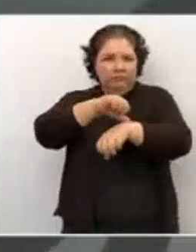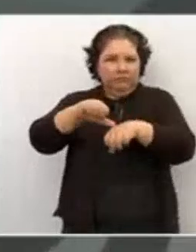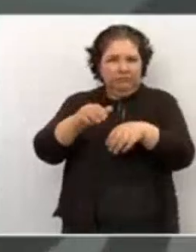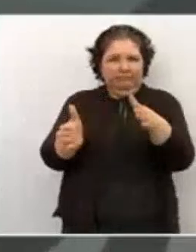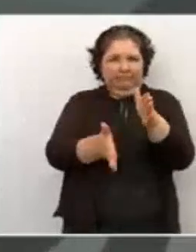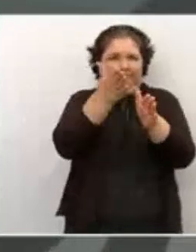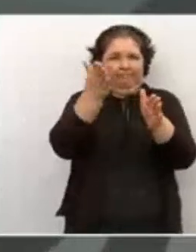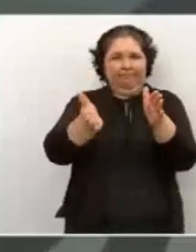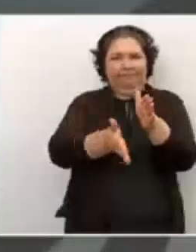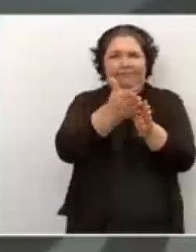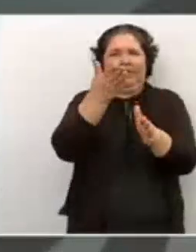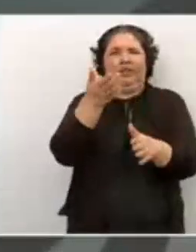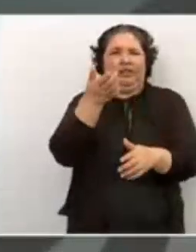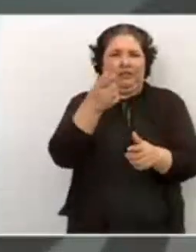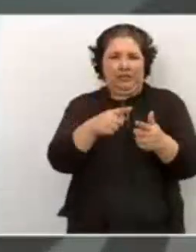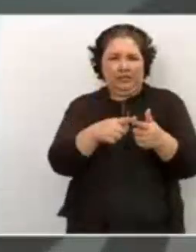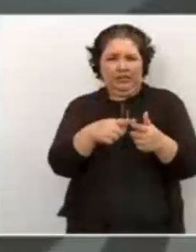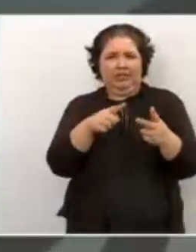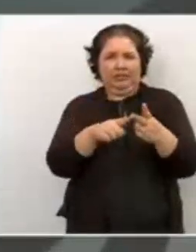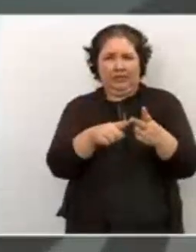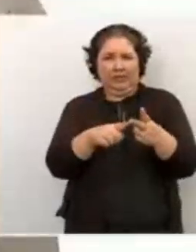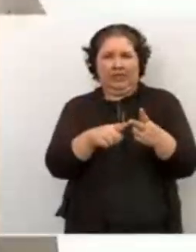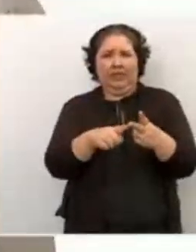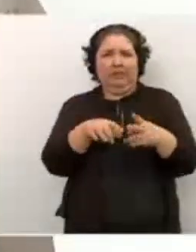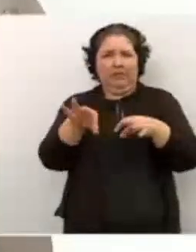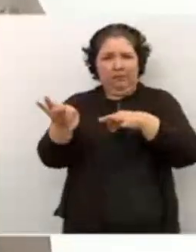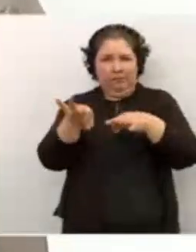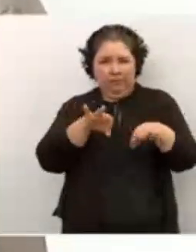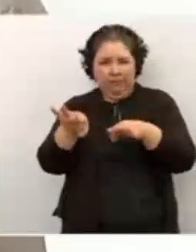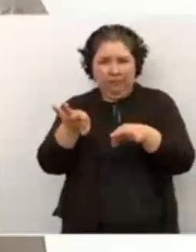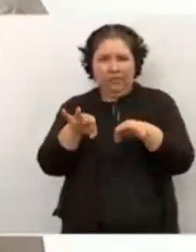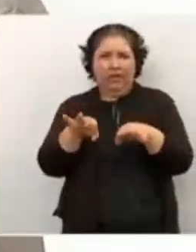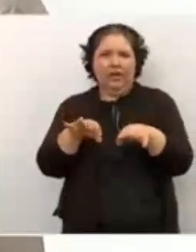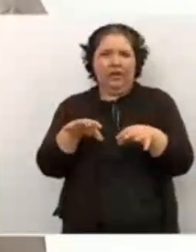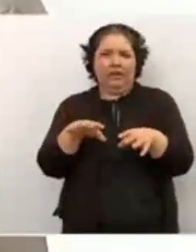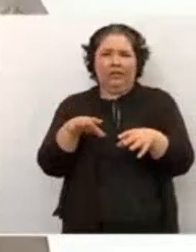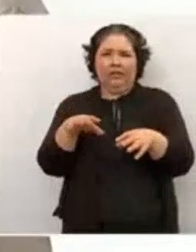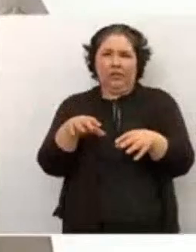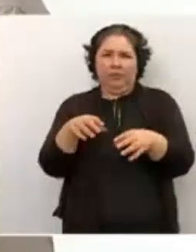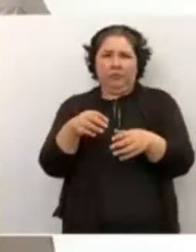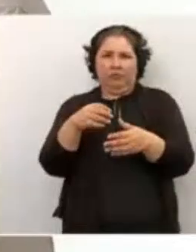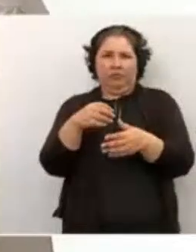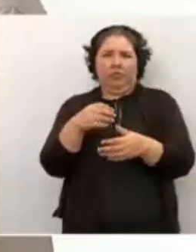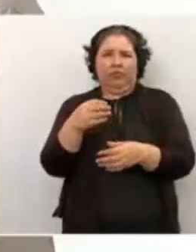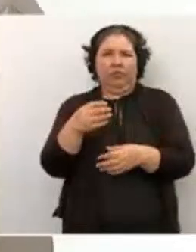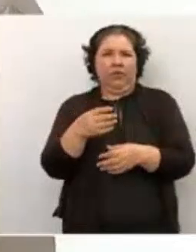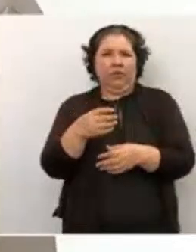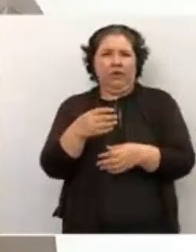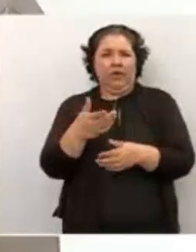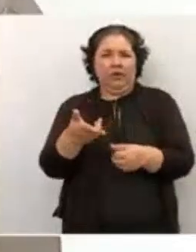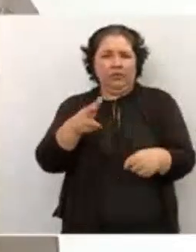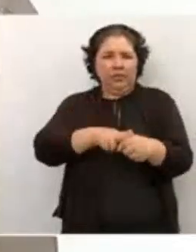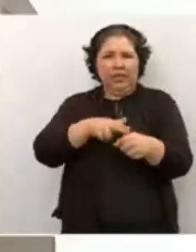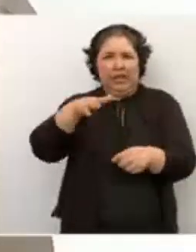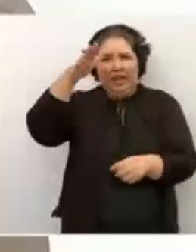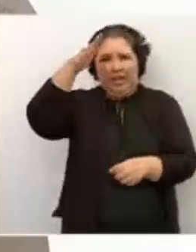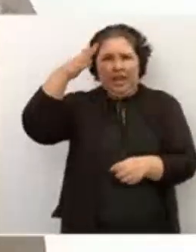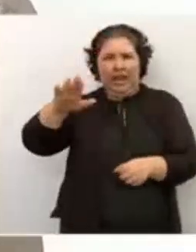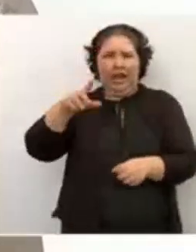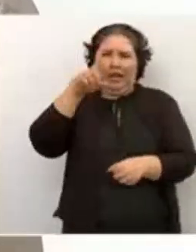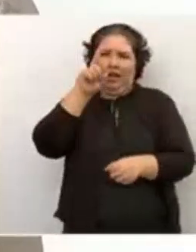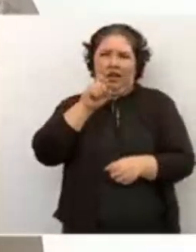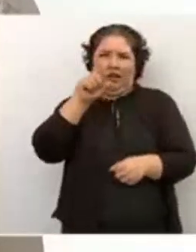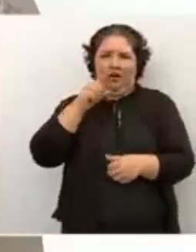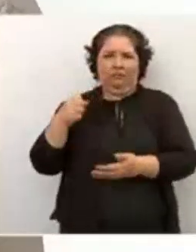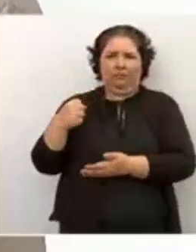infraestructura. Segundo, estaremos trabajando para la sustitución total del Hospital General de Guamúchil, con una inversión superior a